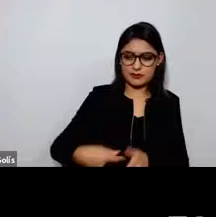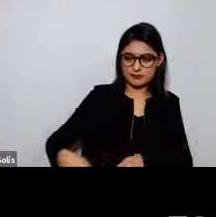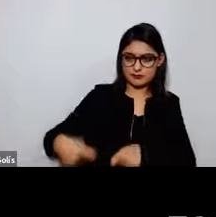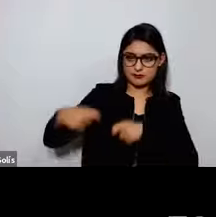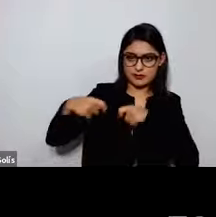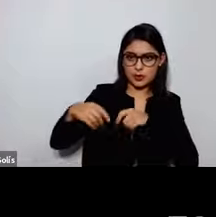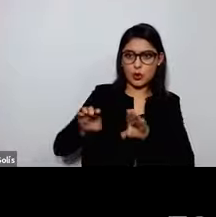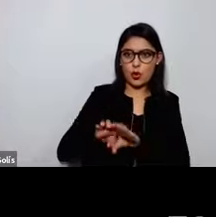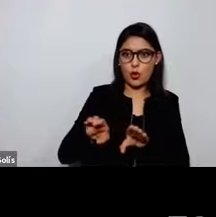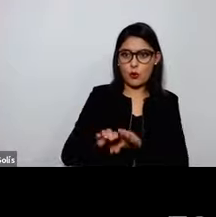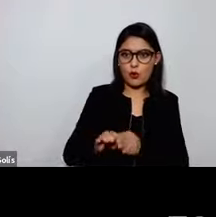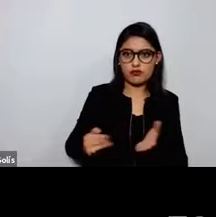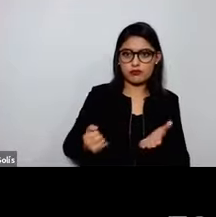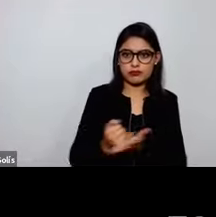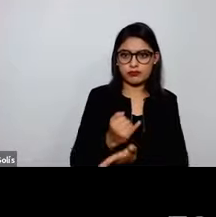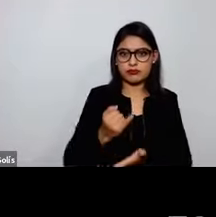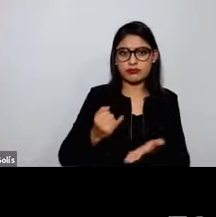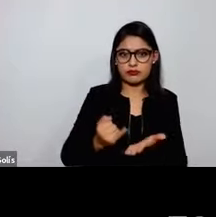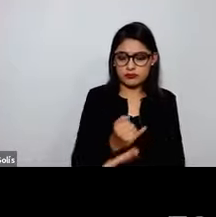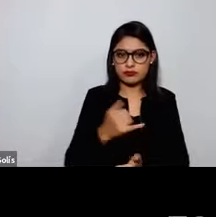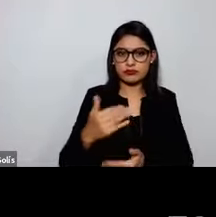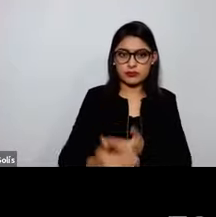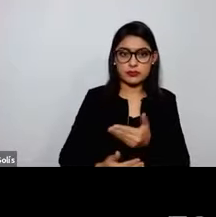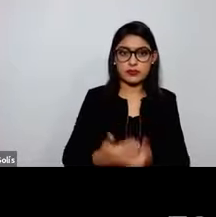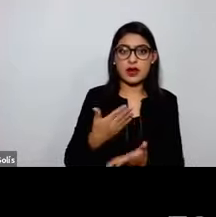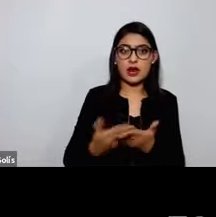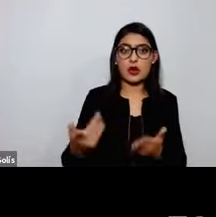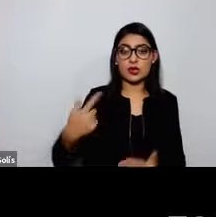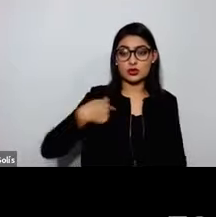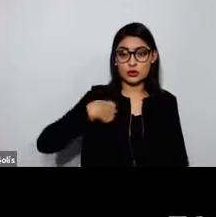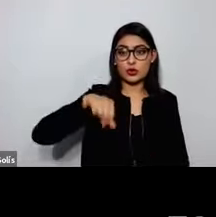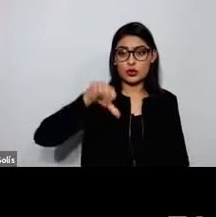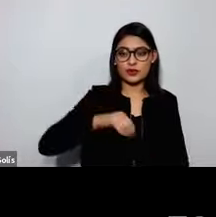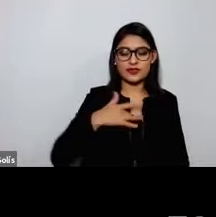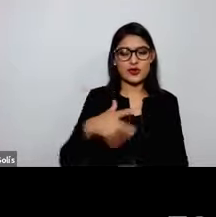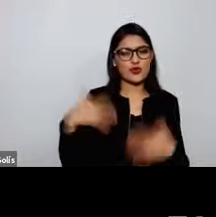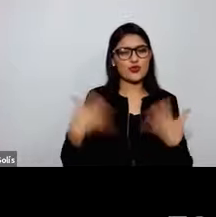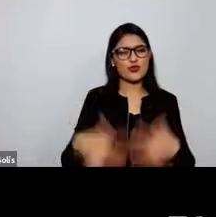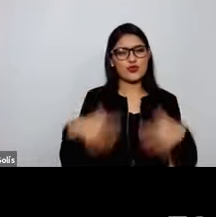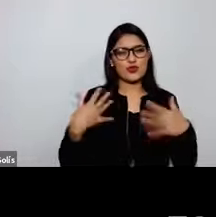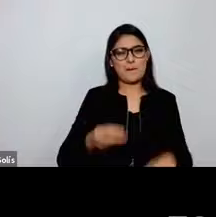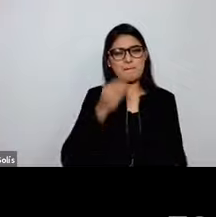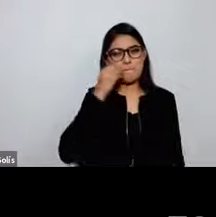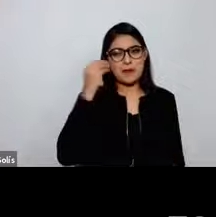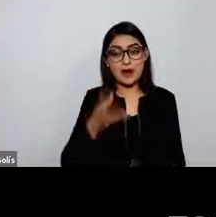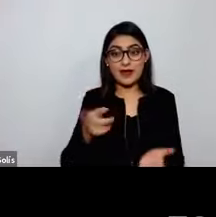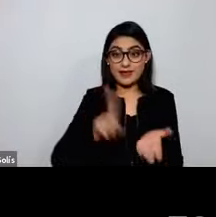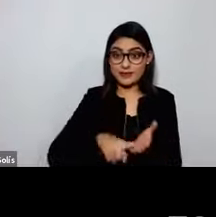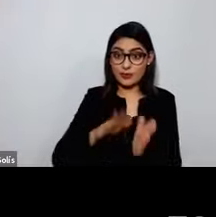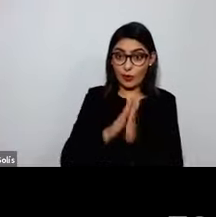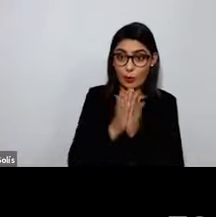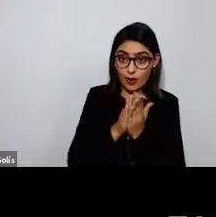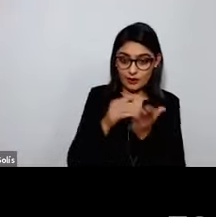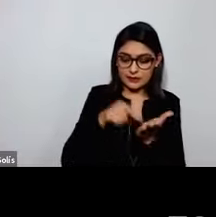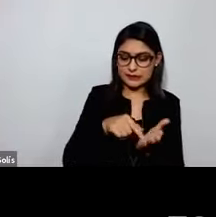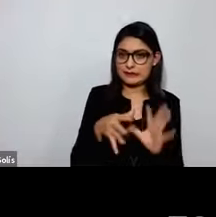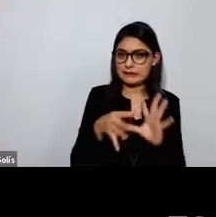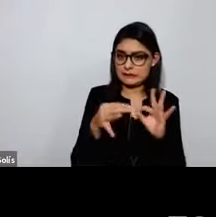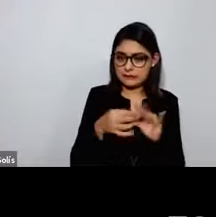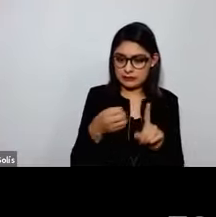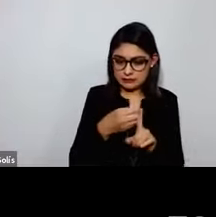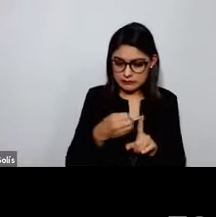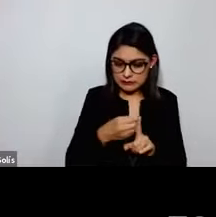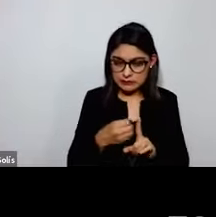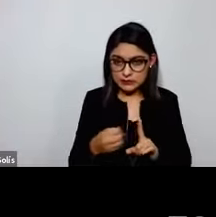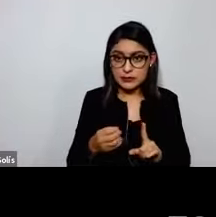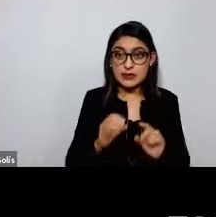del caso, porque ahí también celebro muchísimo la forma en la que se estructura el cuaderno, que te dé los hechos del caso